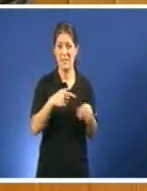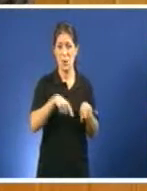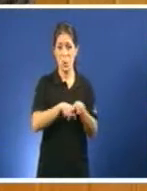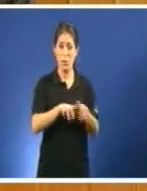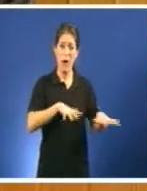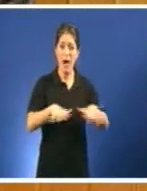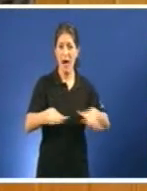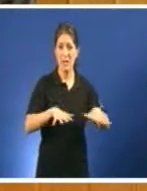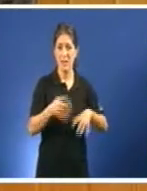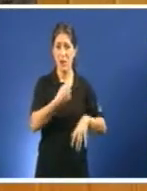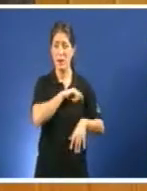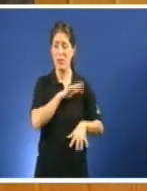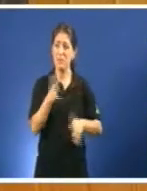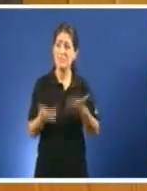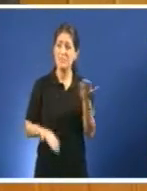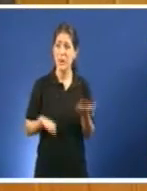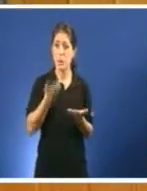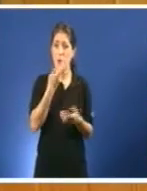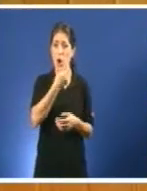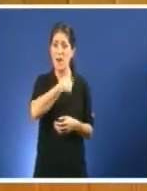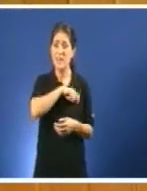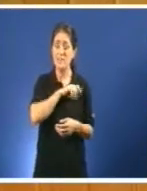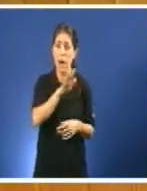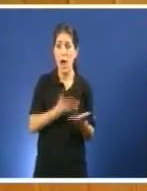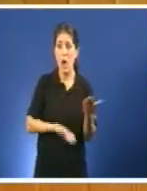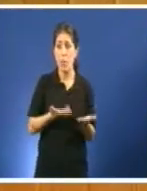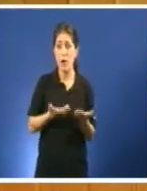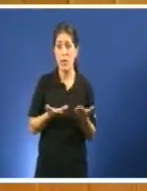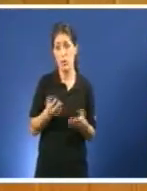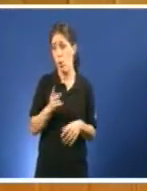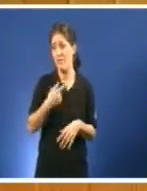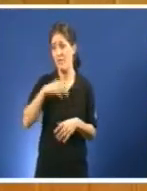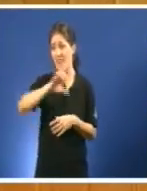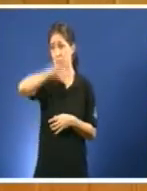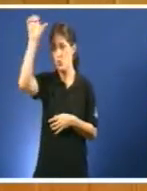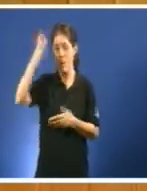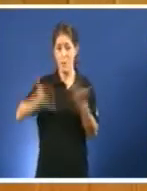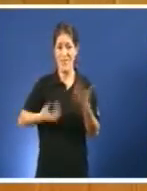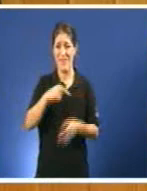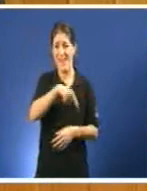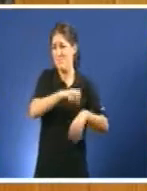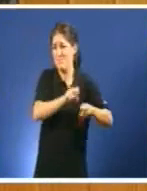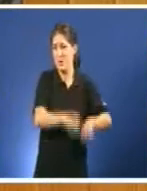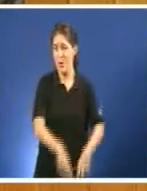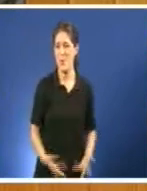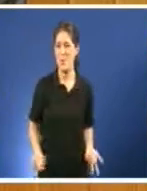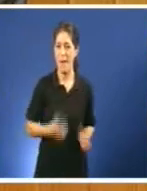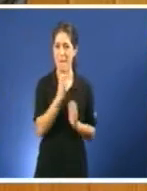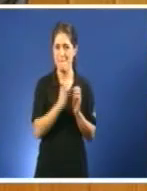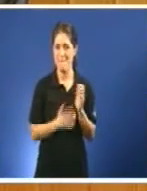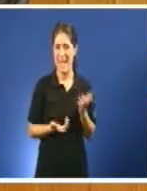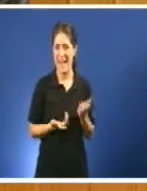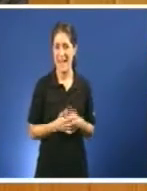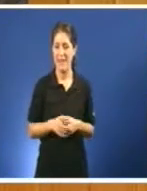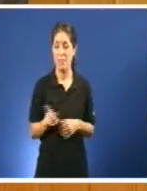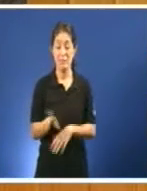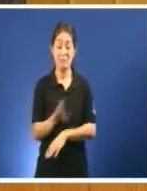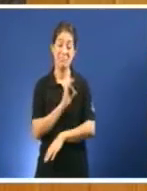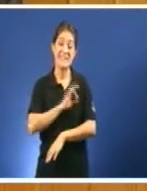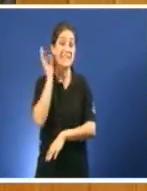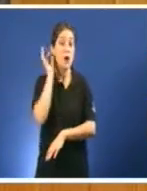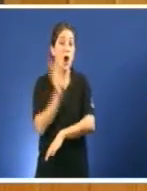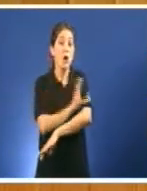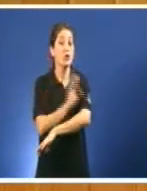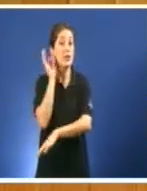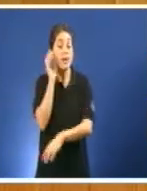actividade máis baixas non só do Estado, senón do conxunto de Europa. Señora conselleira, mal que nos